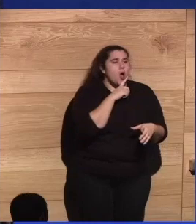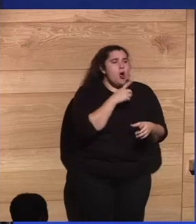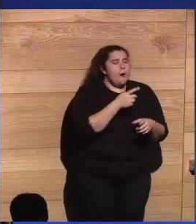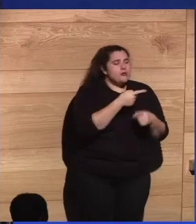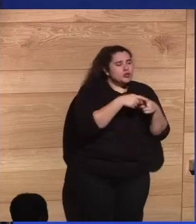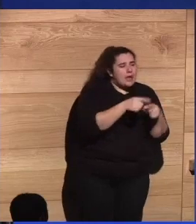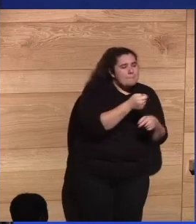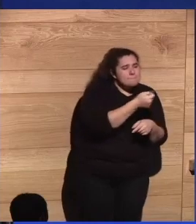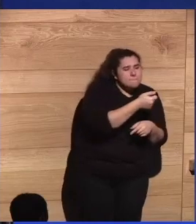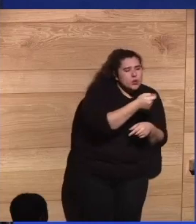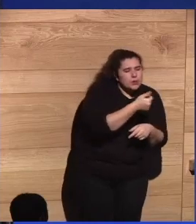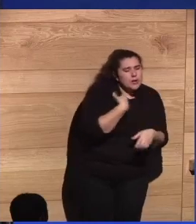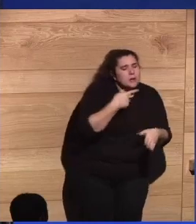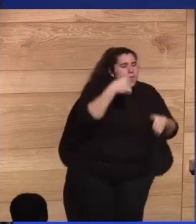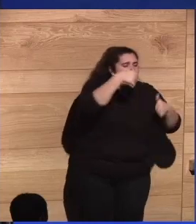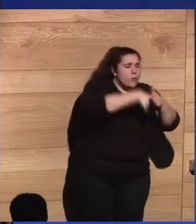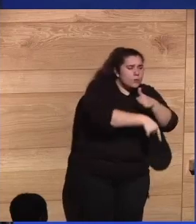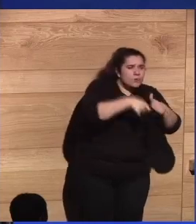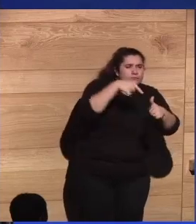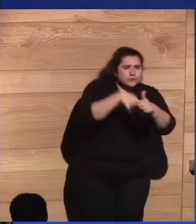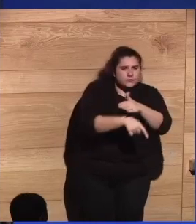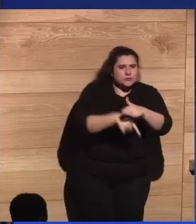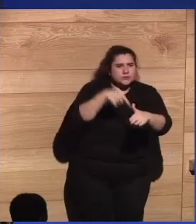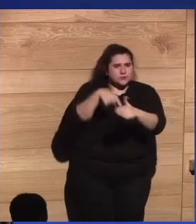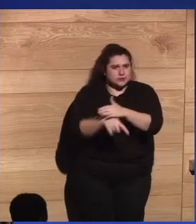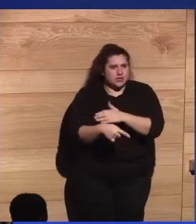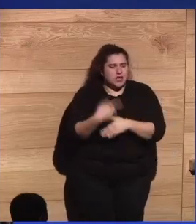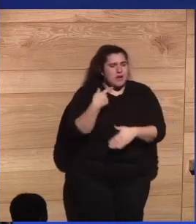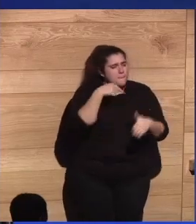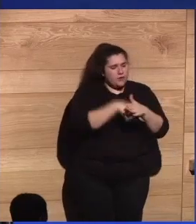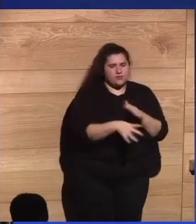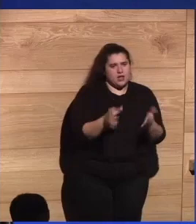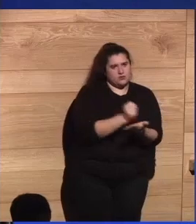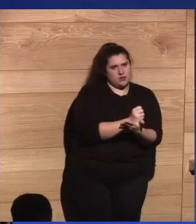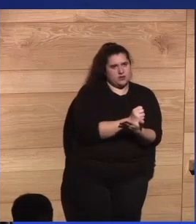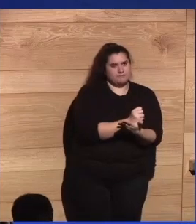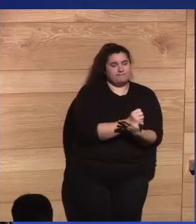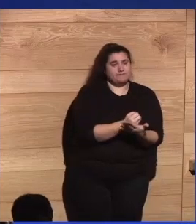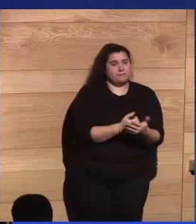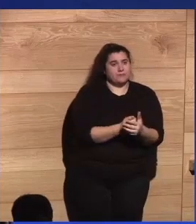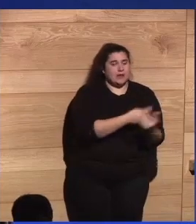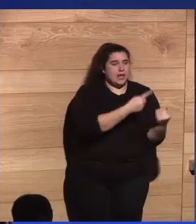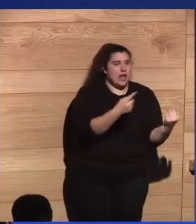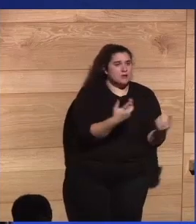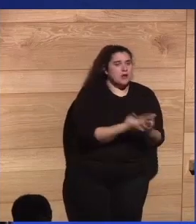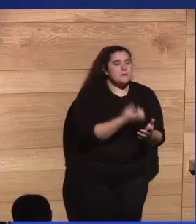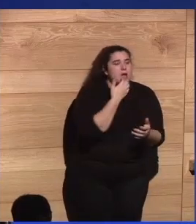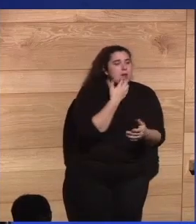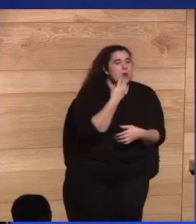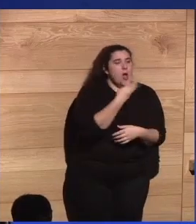pocas cosas con mucho desarrollo vertical cada una, en profundidad cada una, ¿no? Hay por lo menos 3